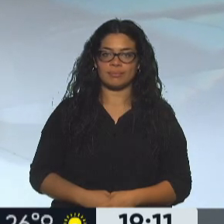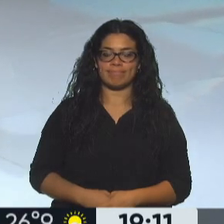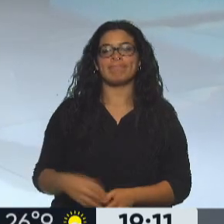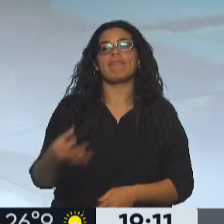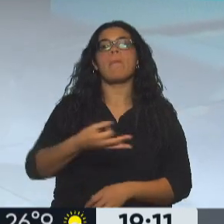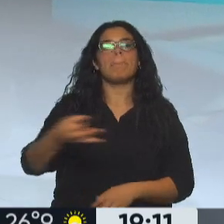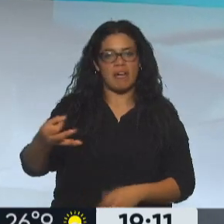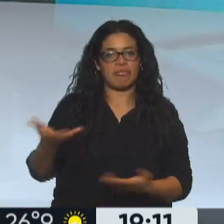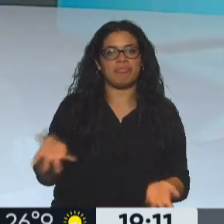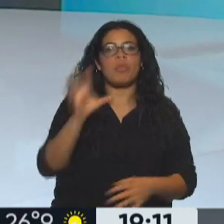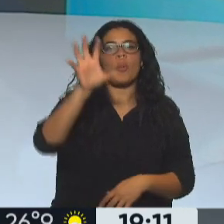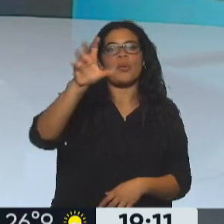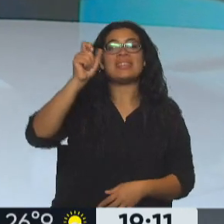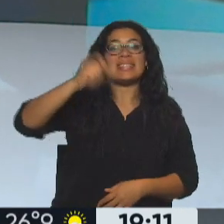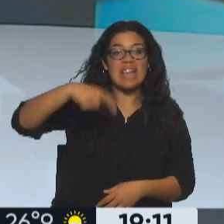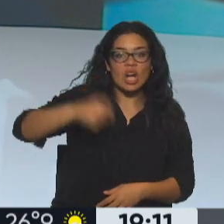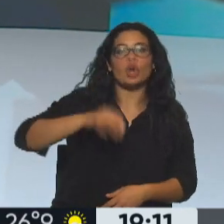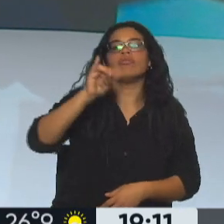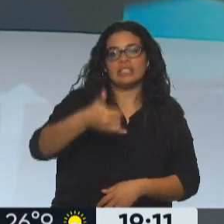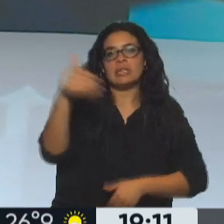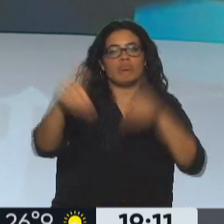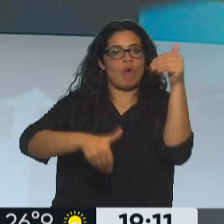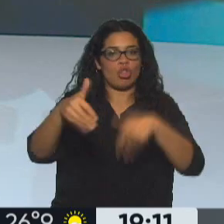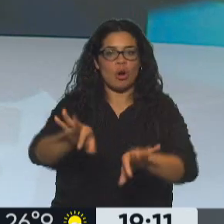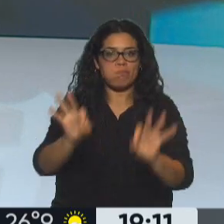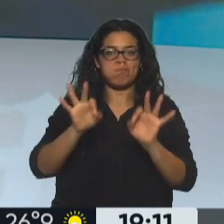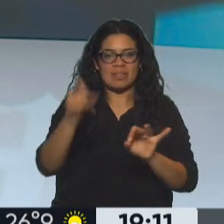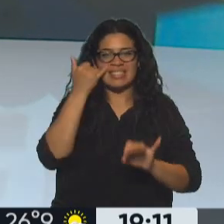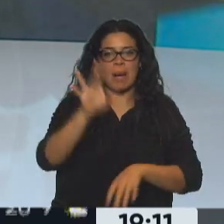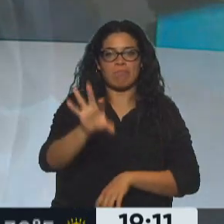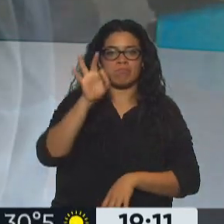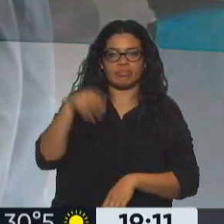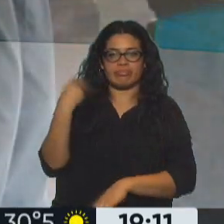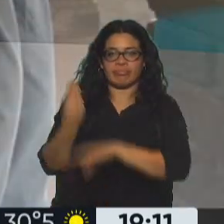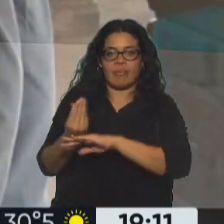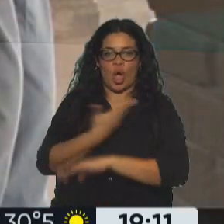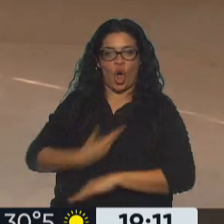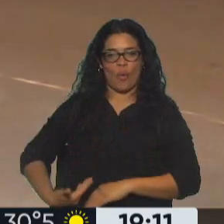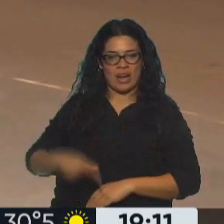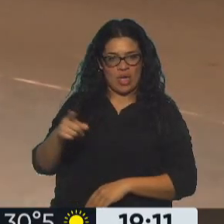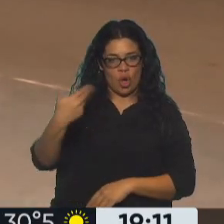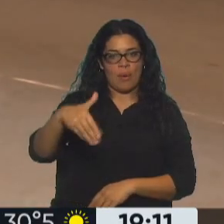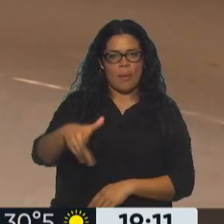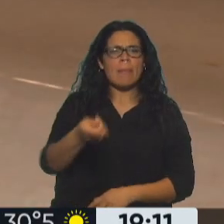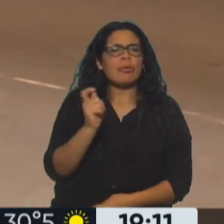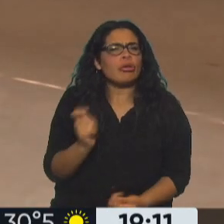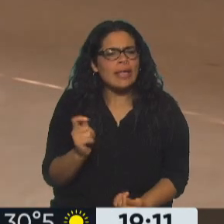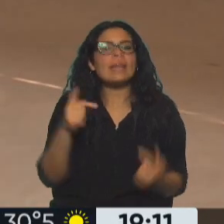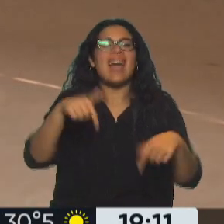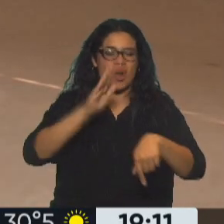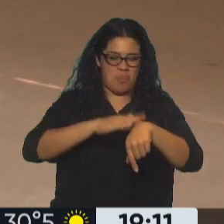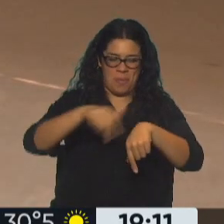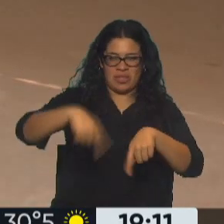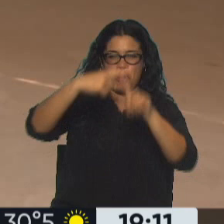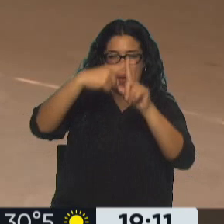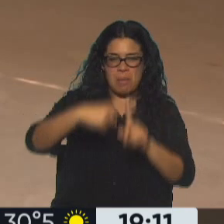Efectivamente, votó la provincia del Chaco, ya ha elegido gobernador, pero por supuesto se están empezando a computar los votos, los sufragios, y estamos